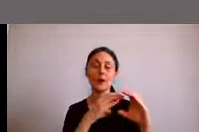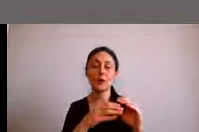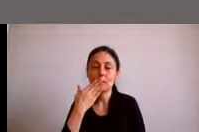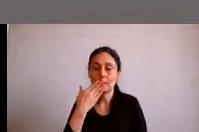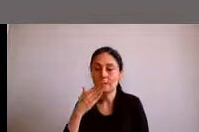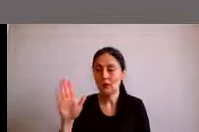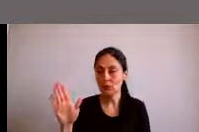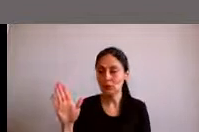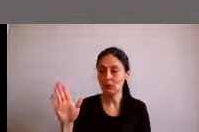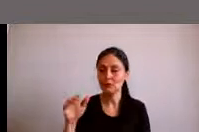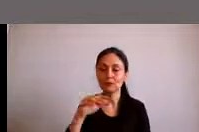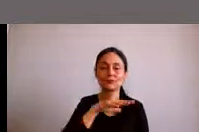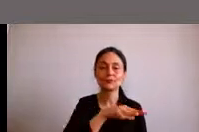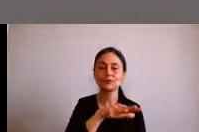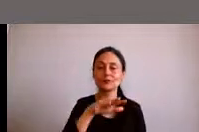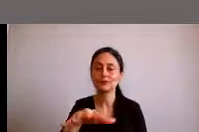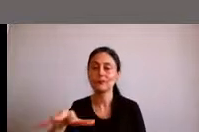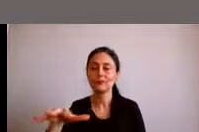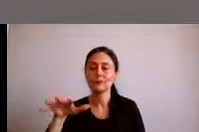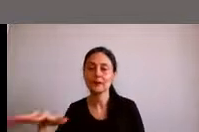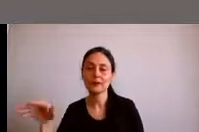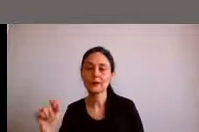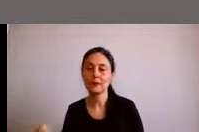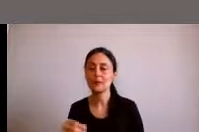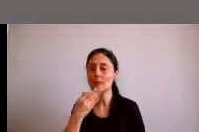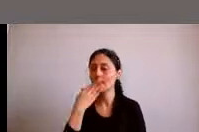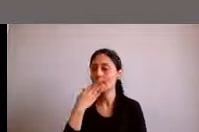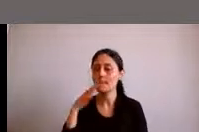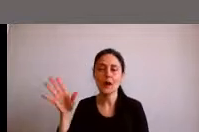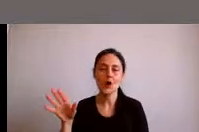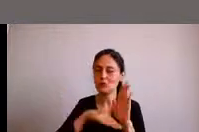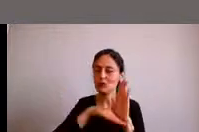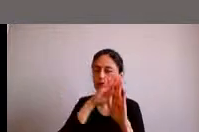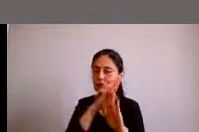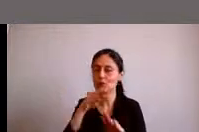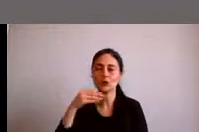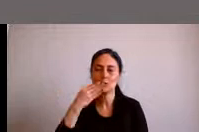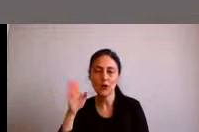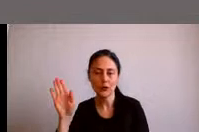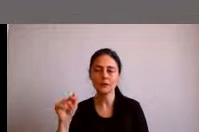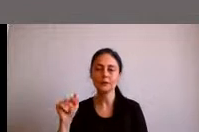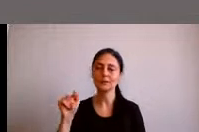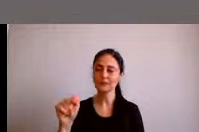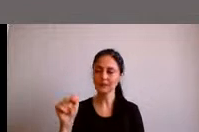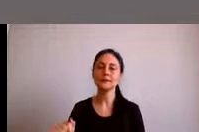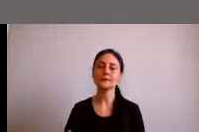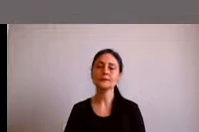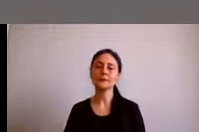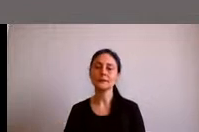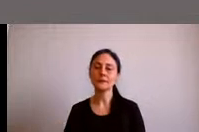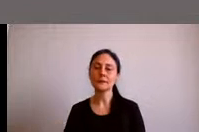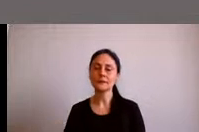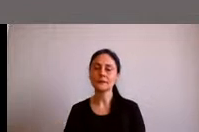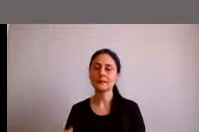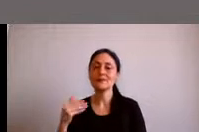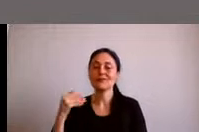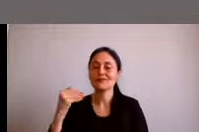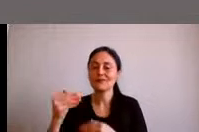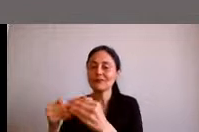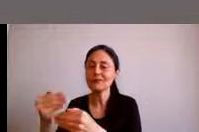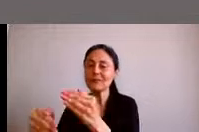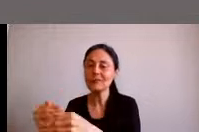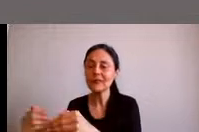estos elementos se van haciendo más virtuosos. Por otro lado, la relevancia de seguir investigando de cómo en el